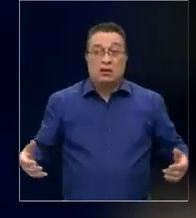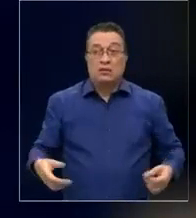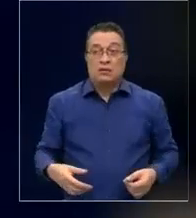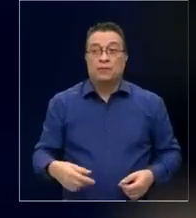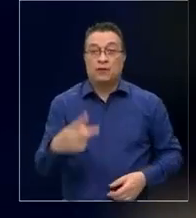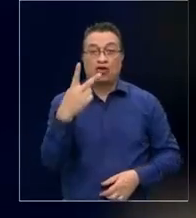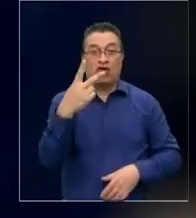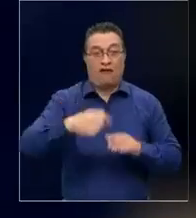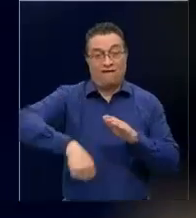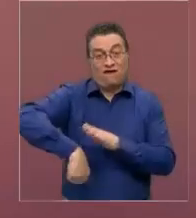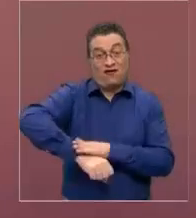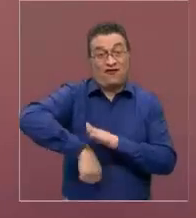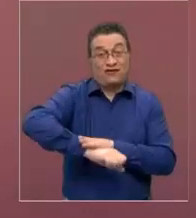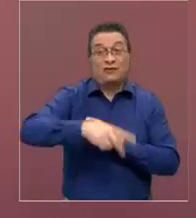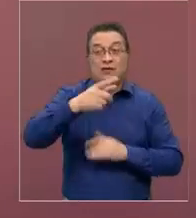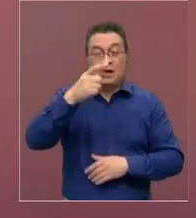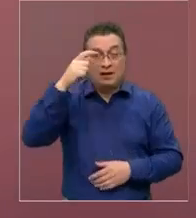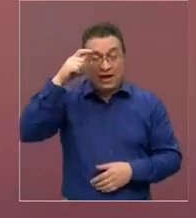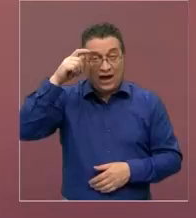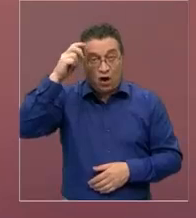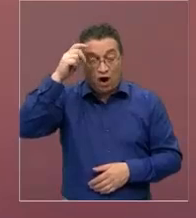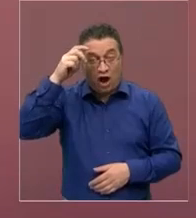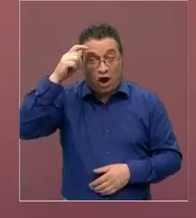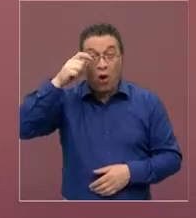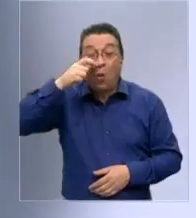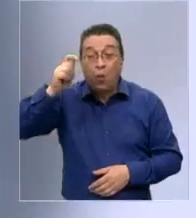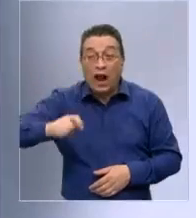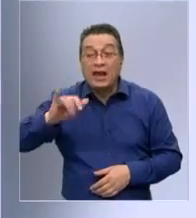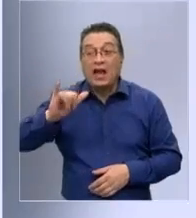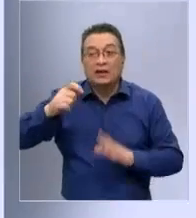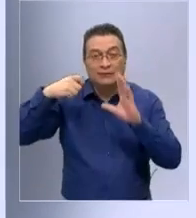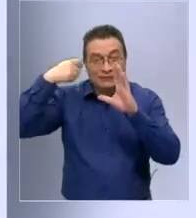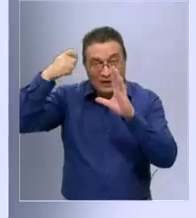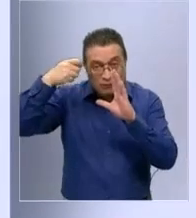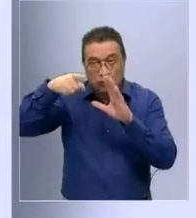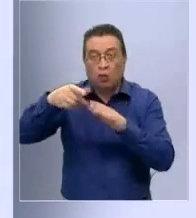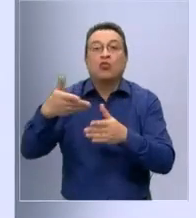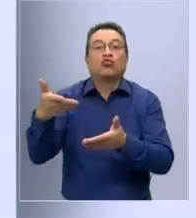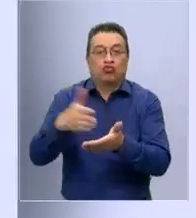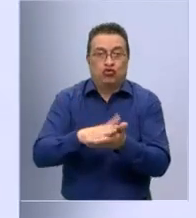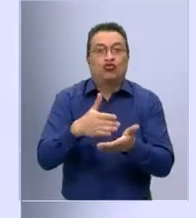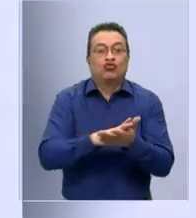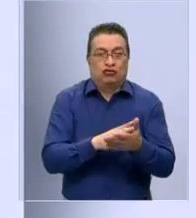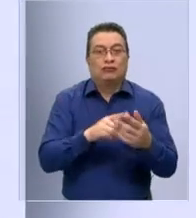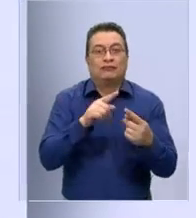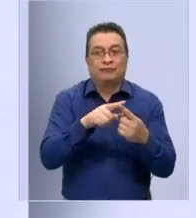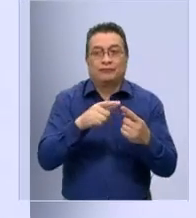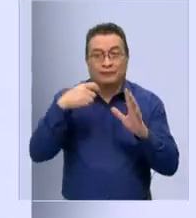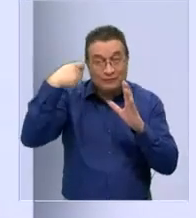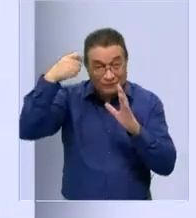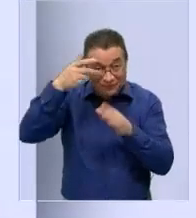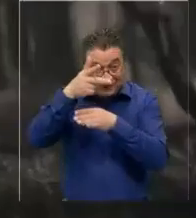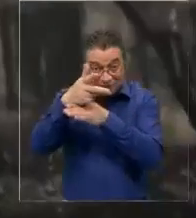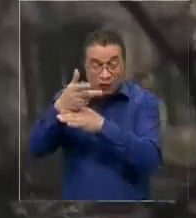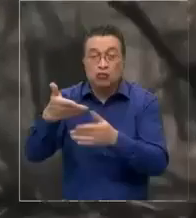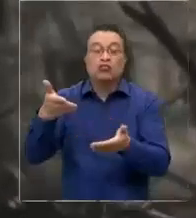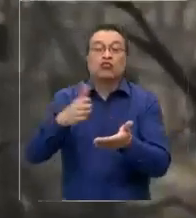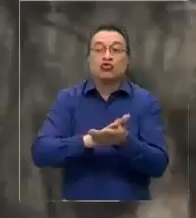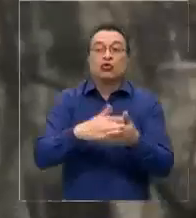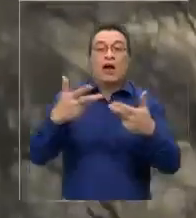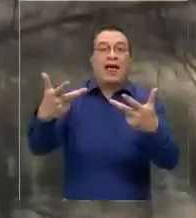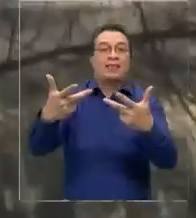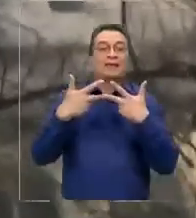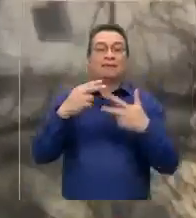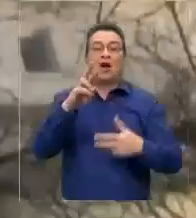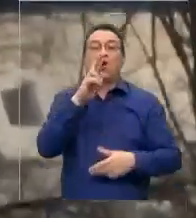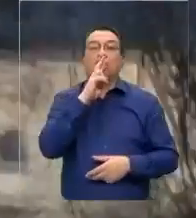Estos dos futbolistas ucranianos y un camarógrafo también forman parte de esta lista de fallecidos. Este último perdió la vida durante el ataque